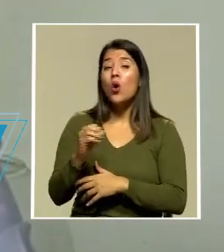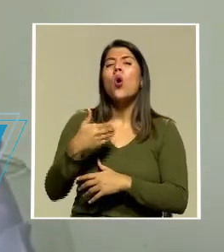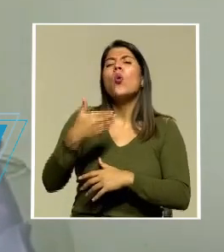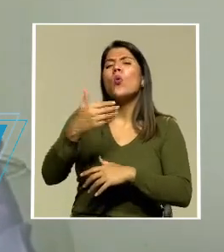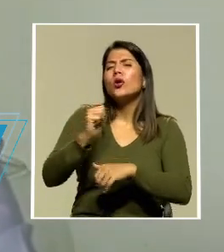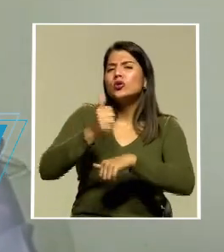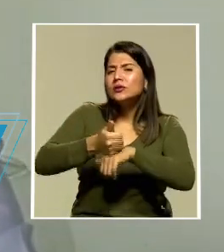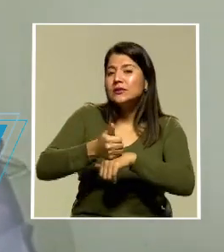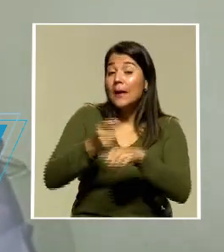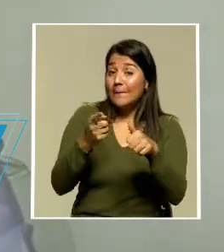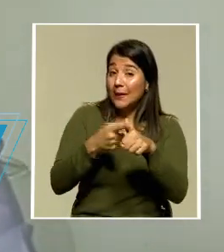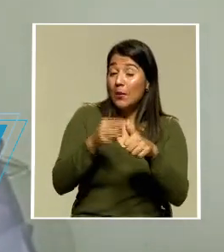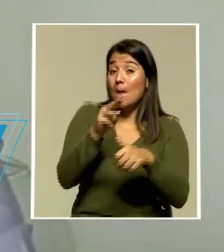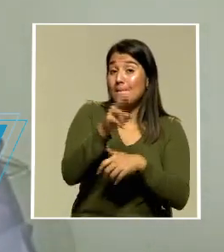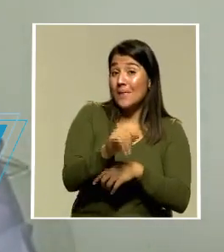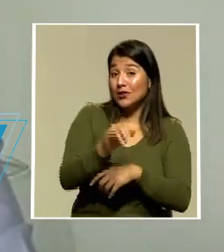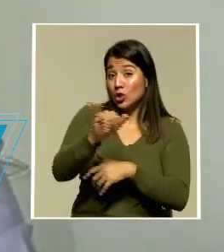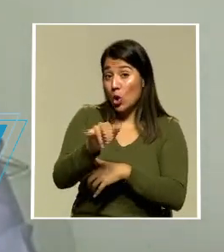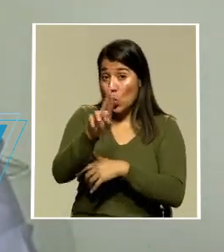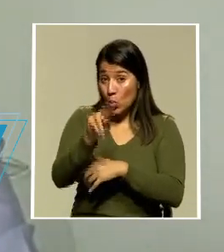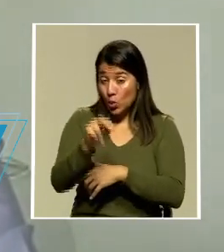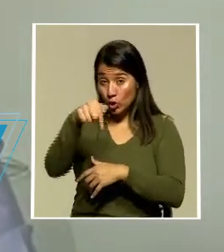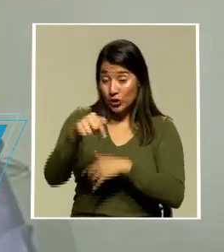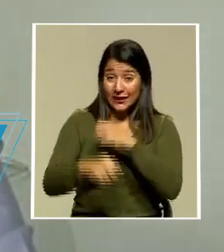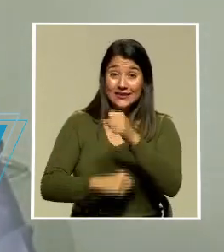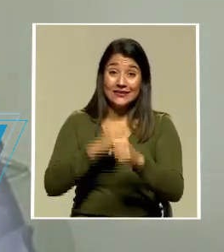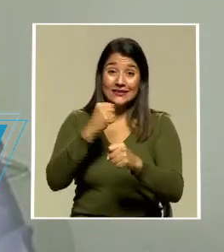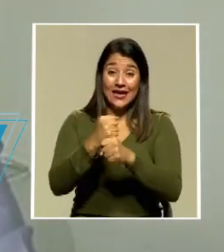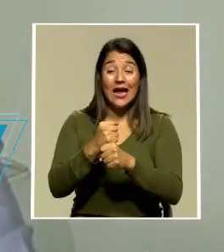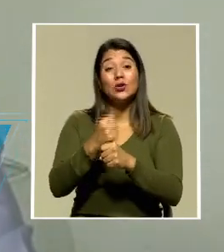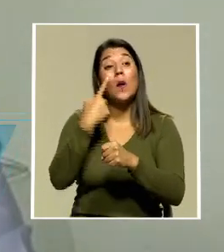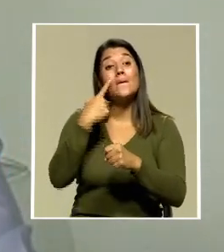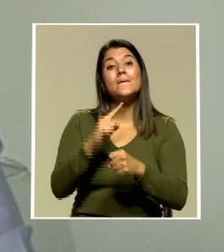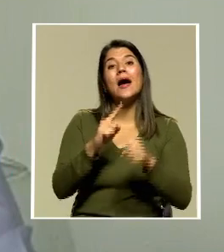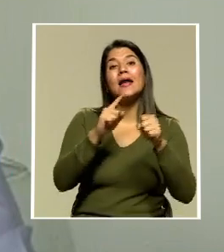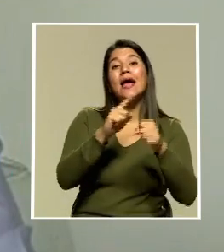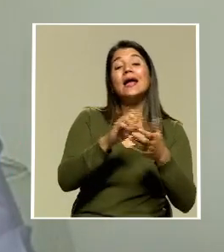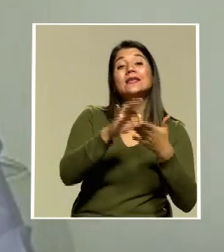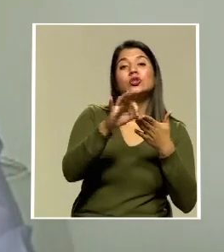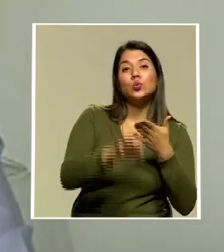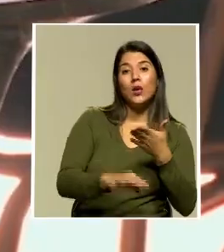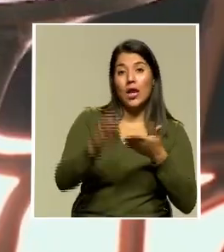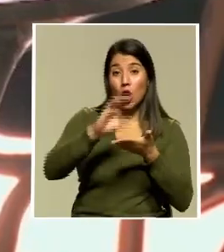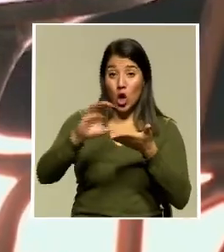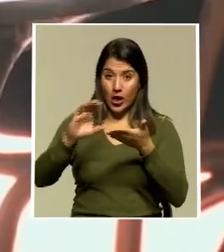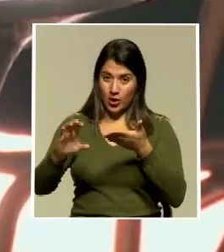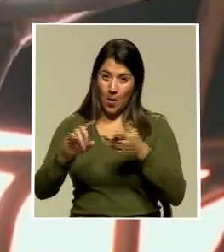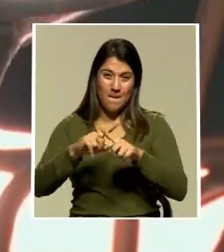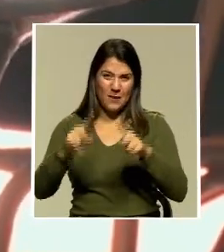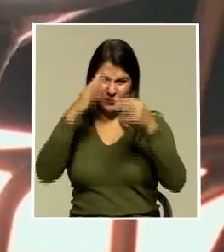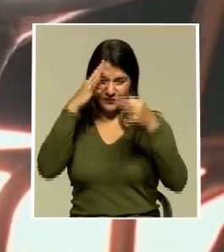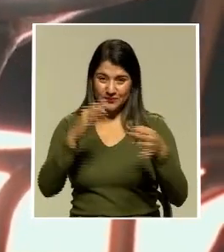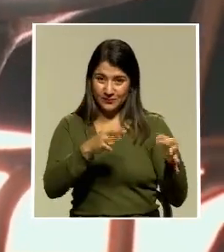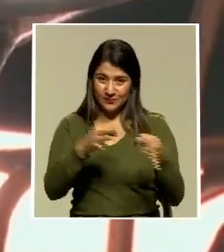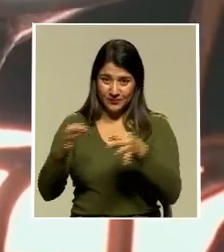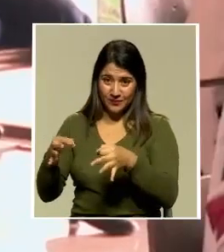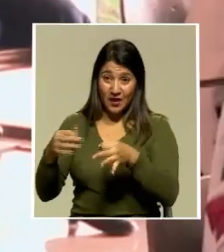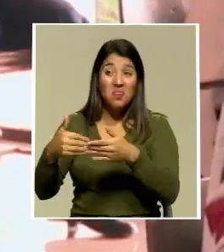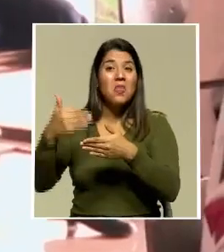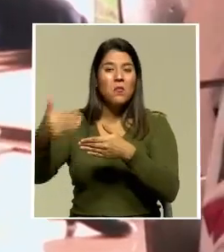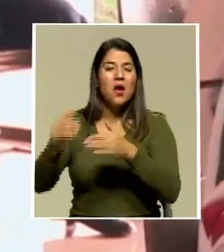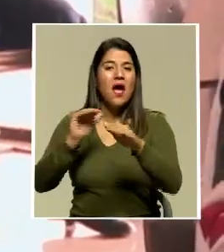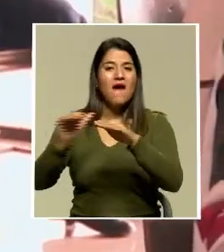en mayo y junio de este año para la primaria y la secundaria. Las pruebas nacionales para